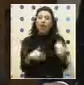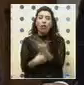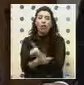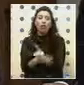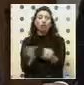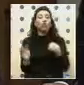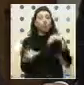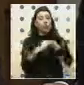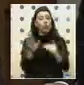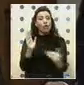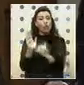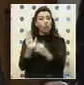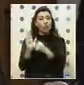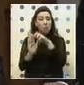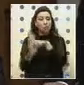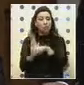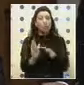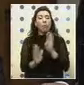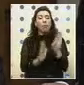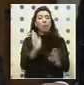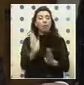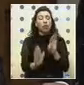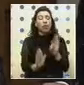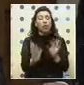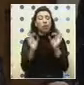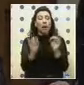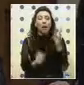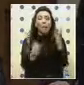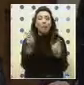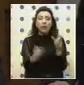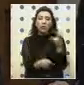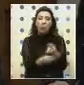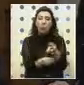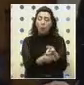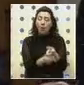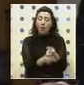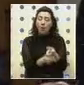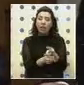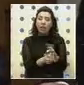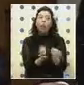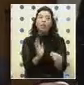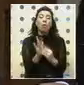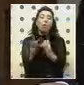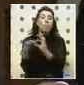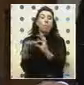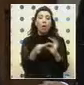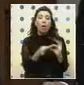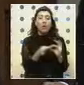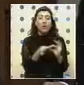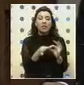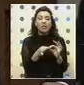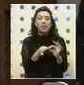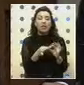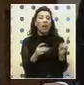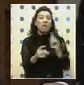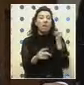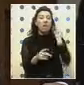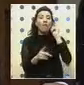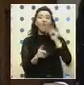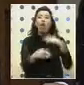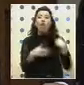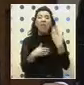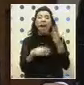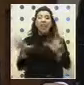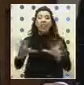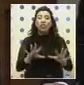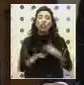por objeto constituir una protección jurídica para las personas mayores, incorporando como nueva causal de indignidad para suceder el que se